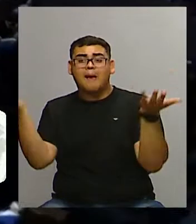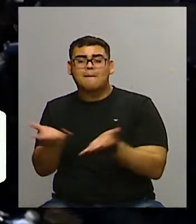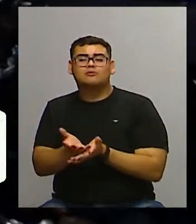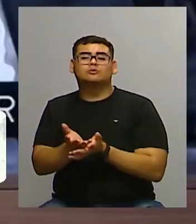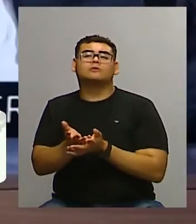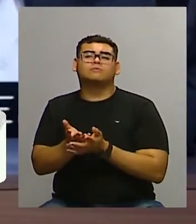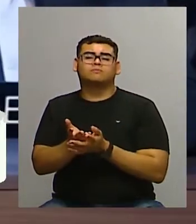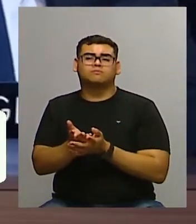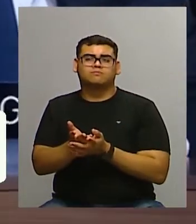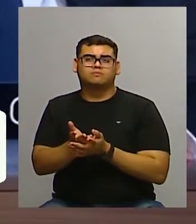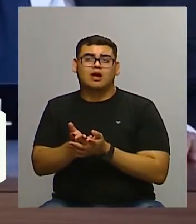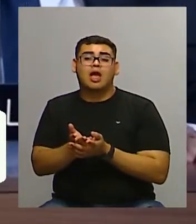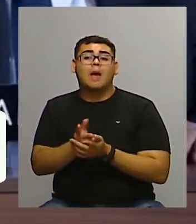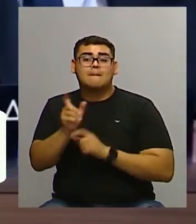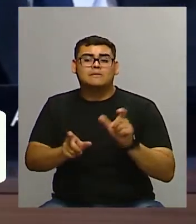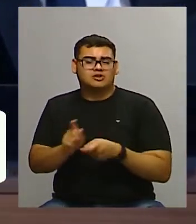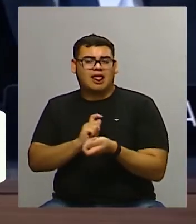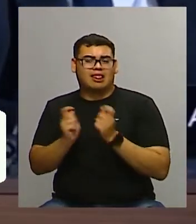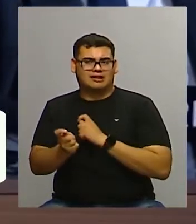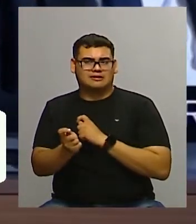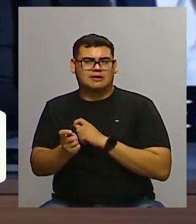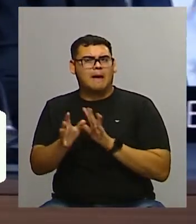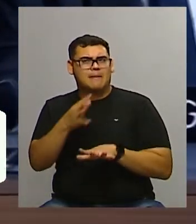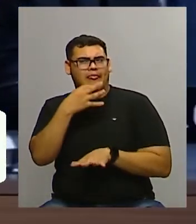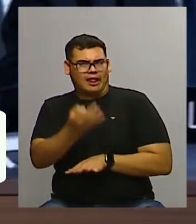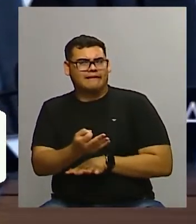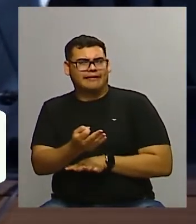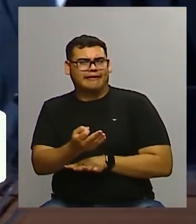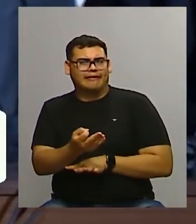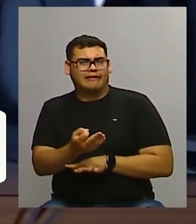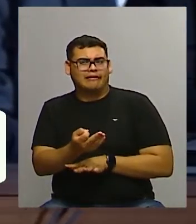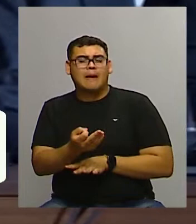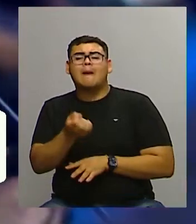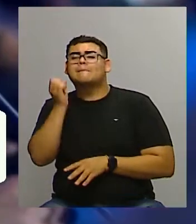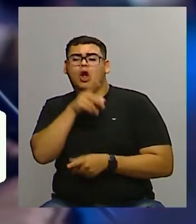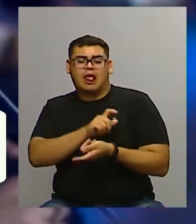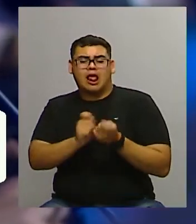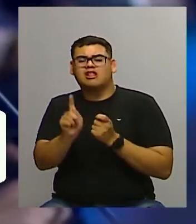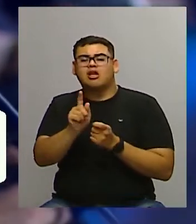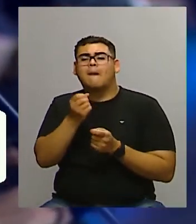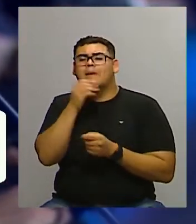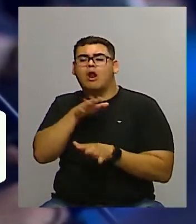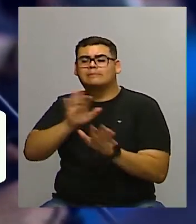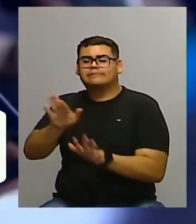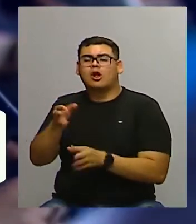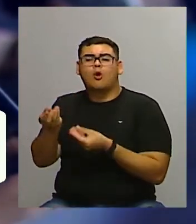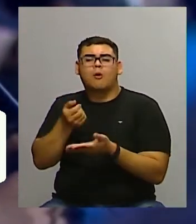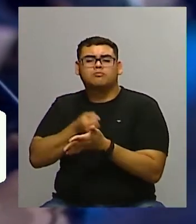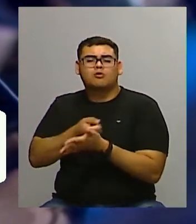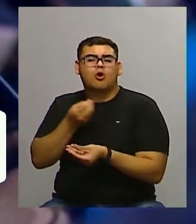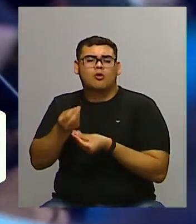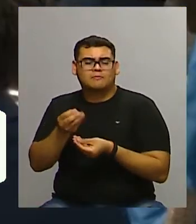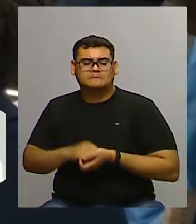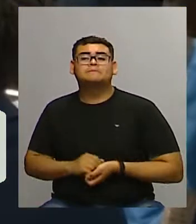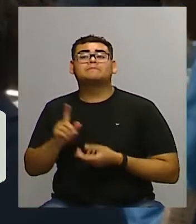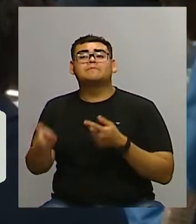específicos, la humanidad se va adaptando, pero que en realidad hay que trabajar para adaptarse menos y mitigar más. Ese es uno de los objetivos. El segundo, los